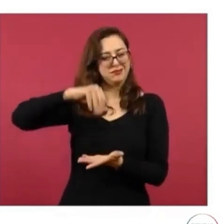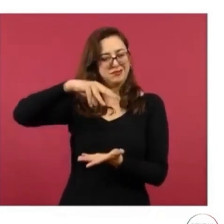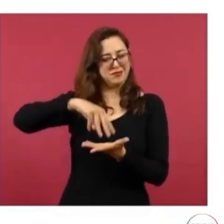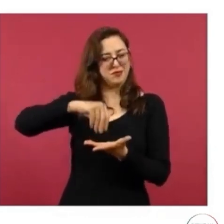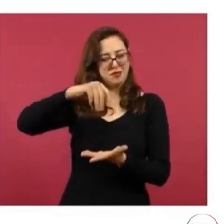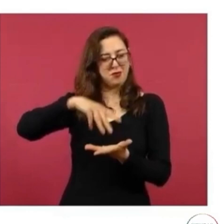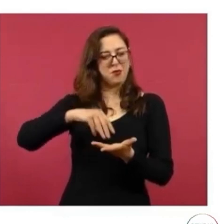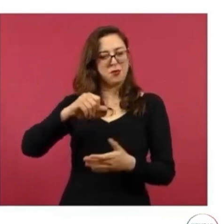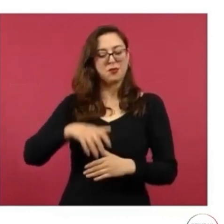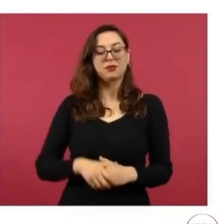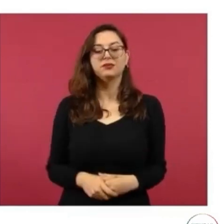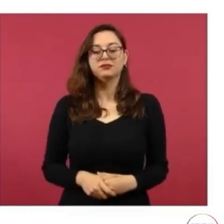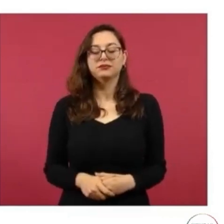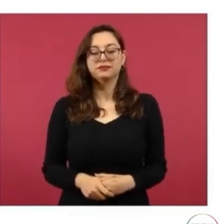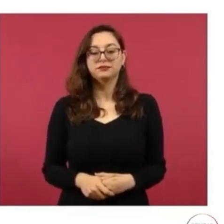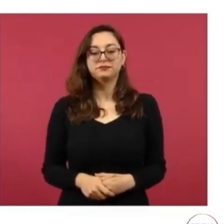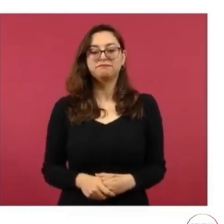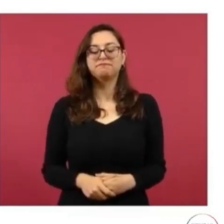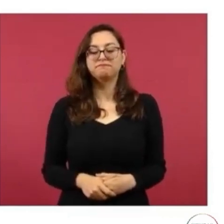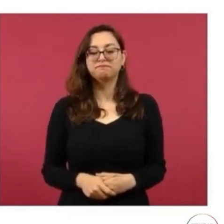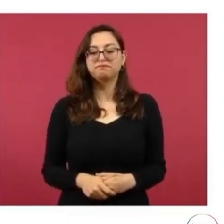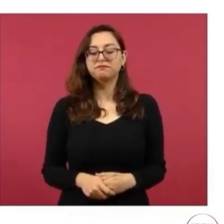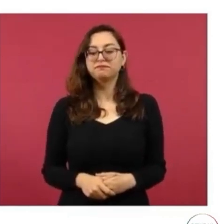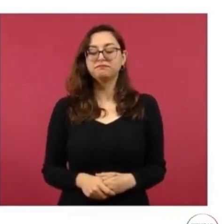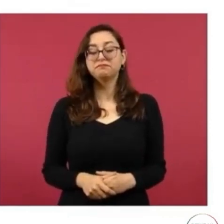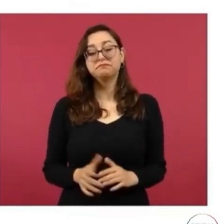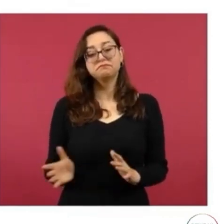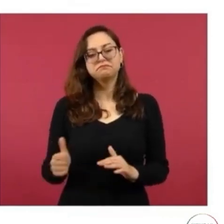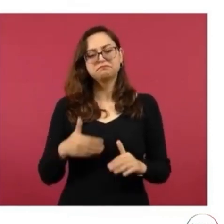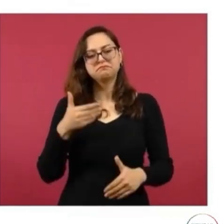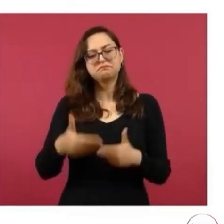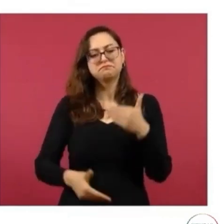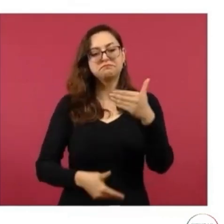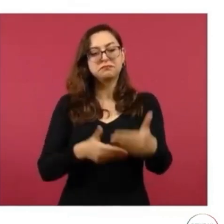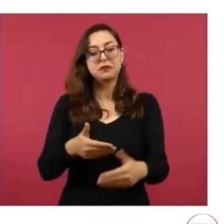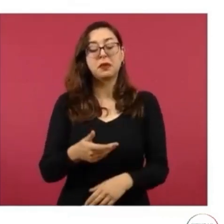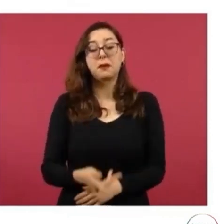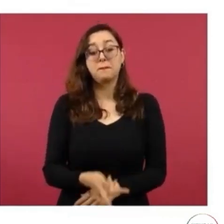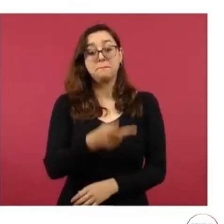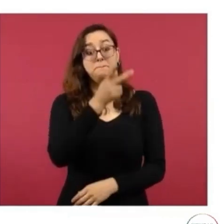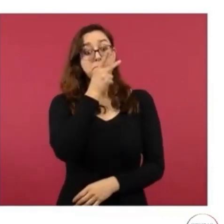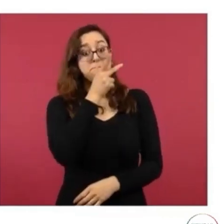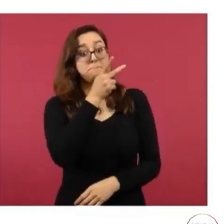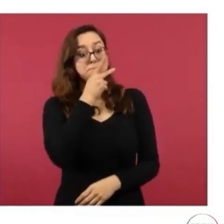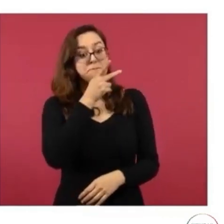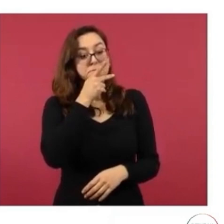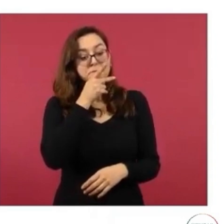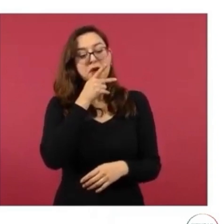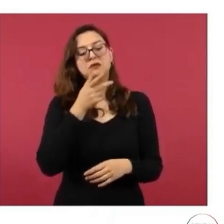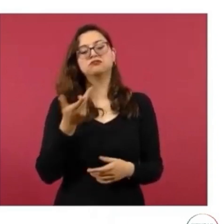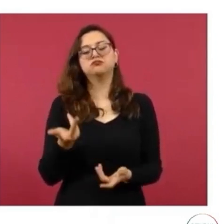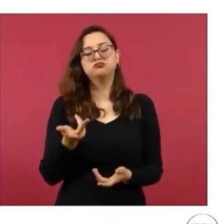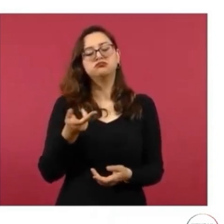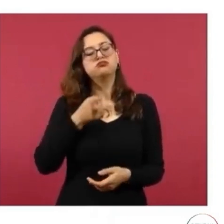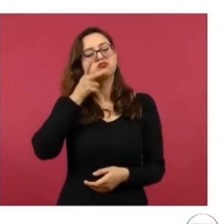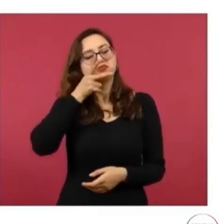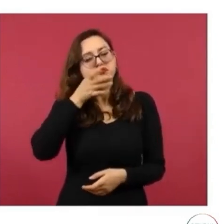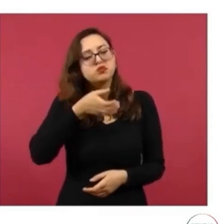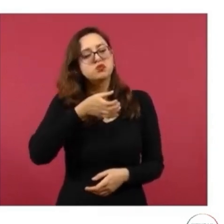Mi padre, al tomar la copa, me hablaba de Zapata y de